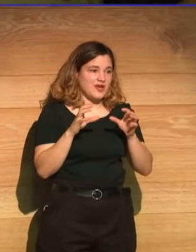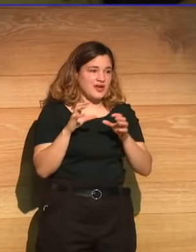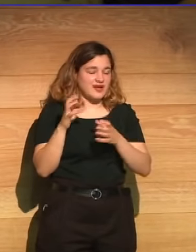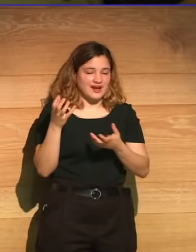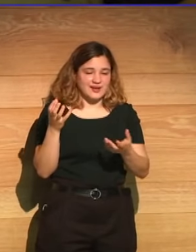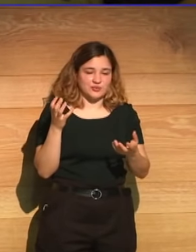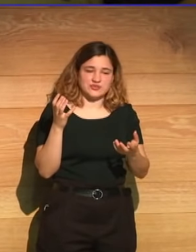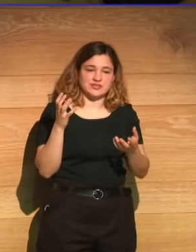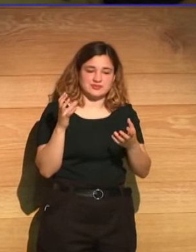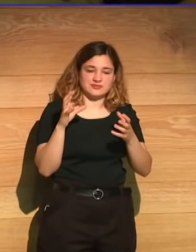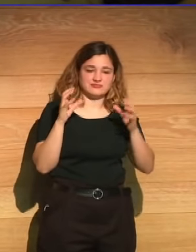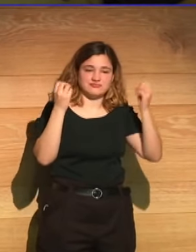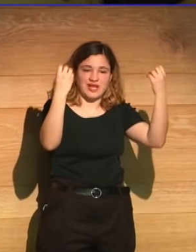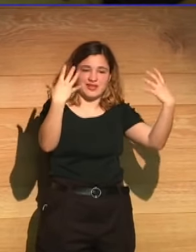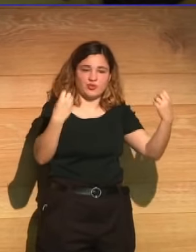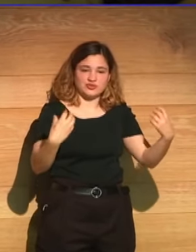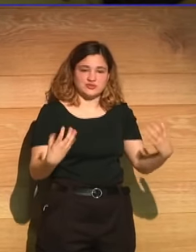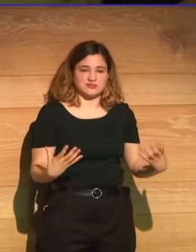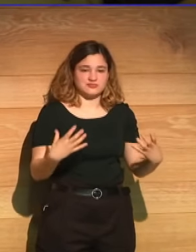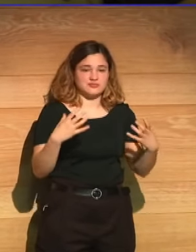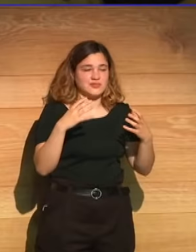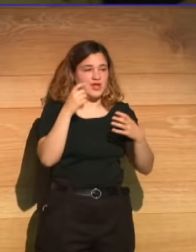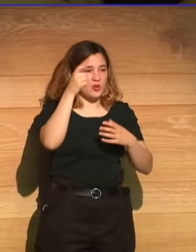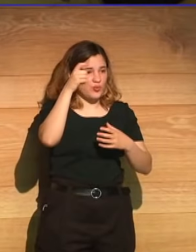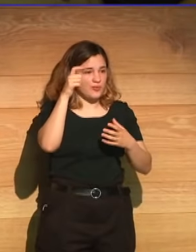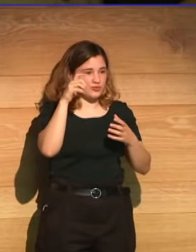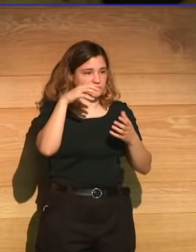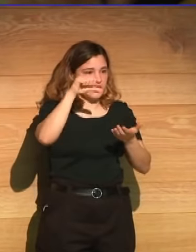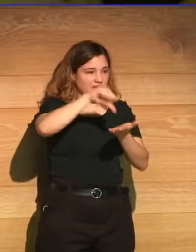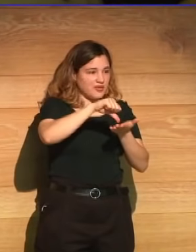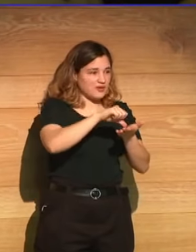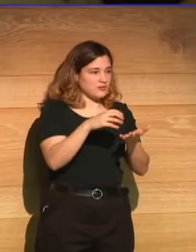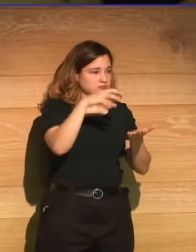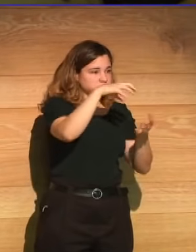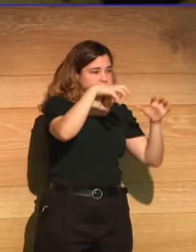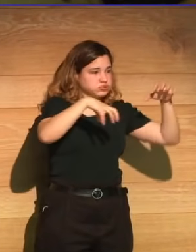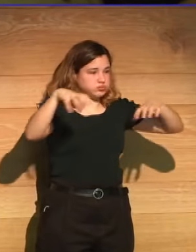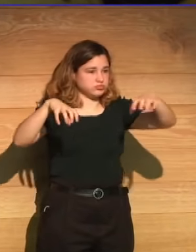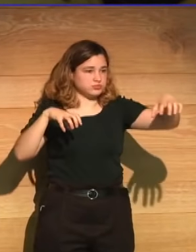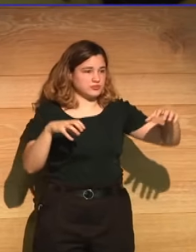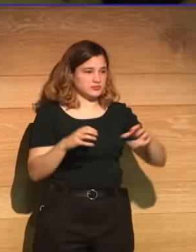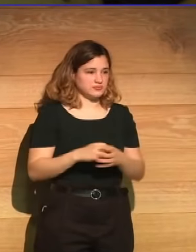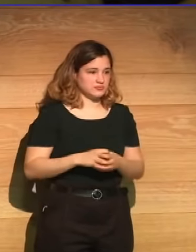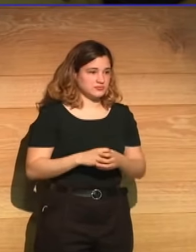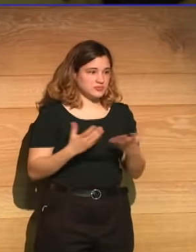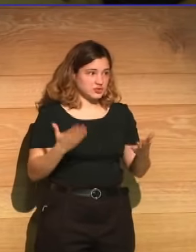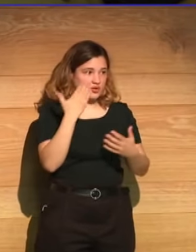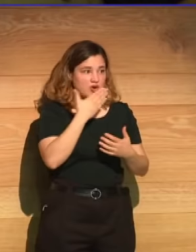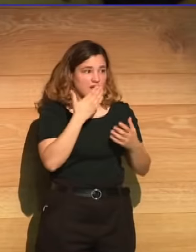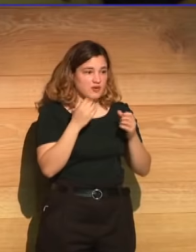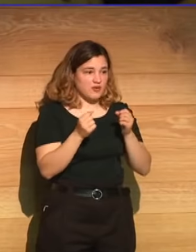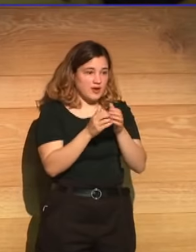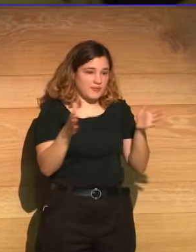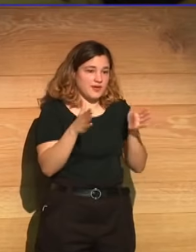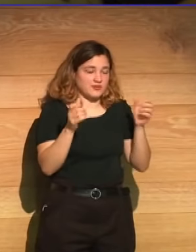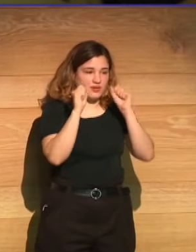medio de los pueblos, ¿no? Entonces, bueno, cosas extraordinarias. Y después, cuando se han abierto las escuelas, se han dado cuenta